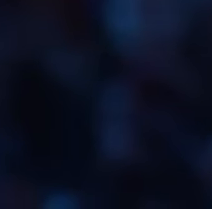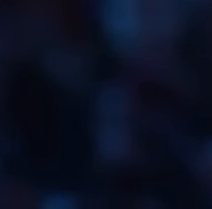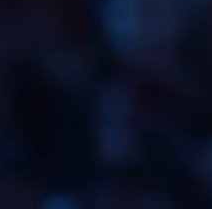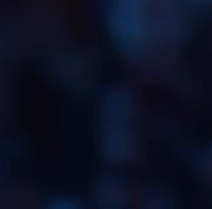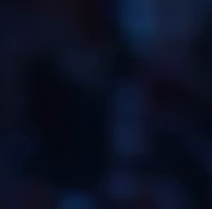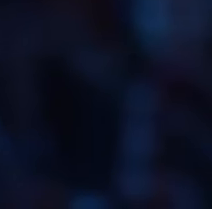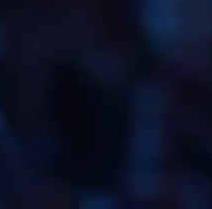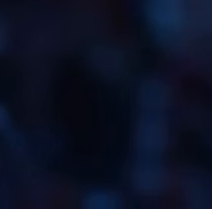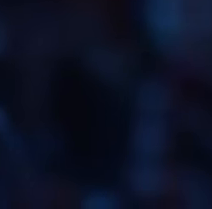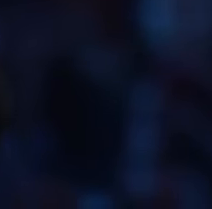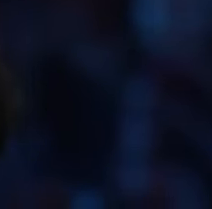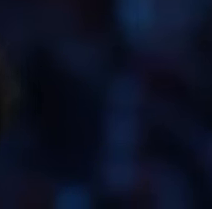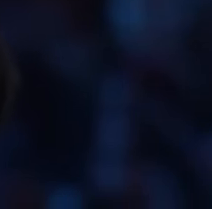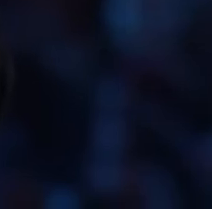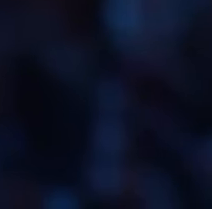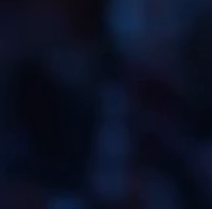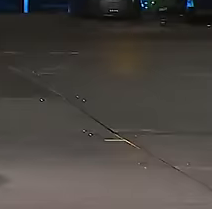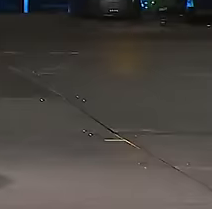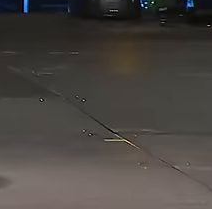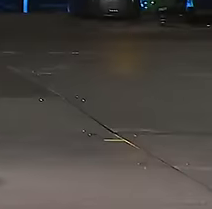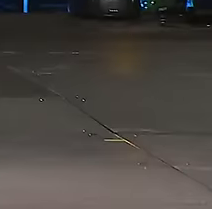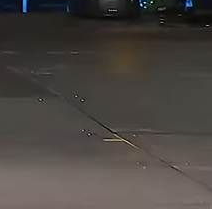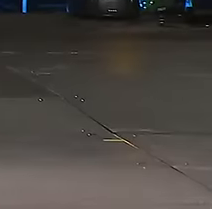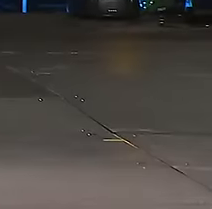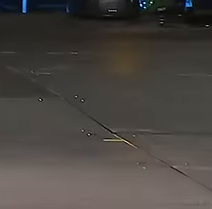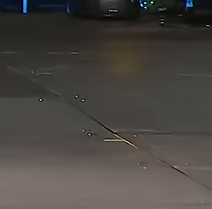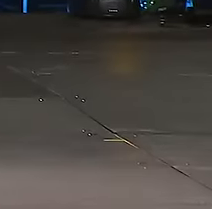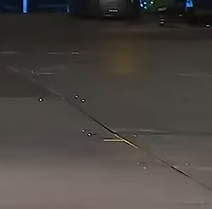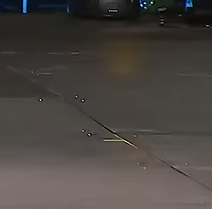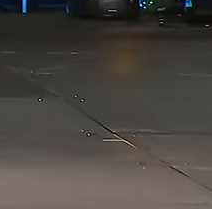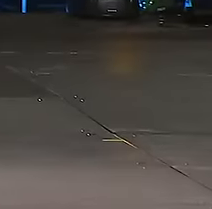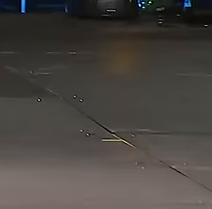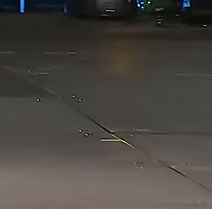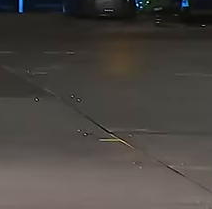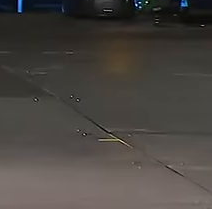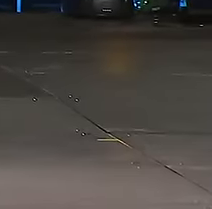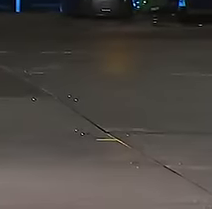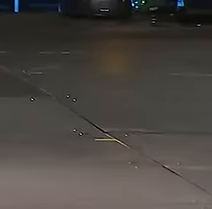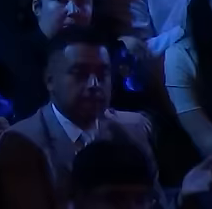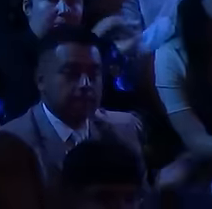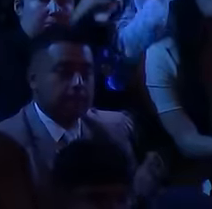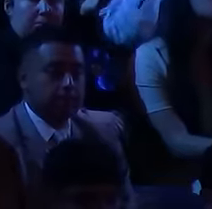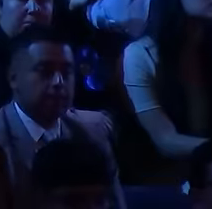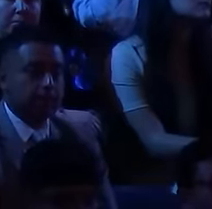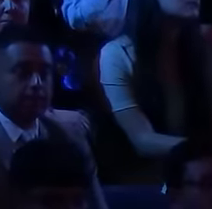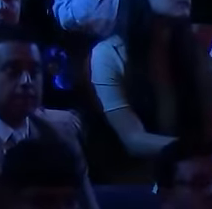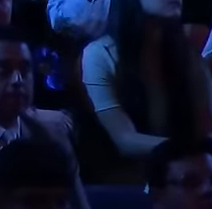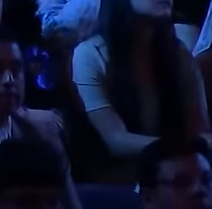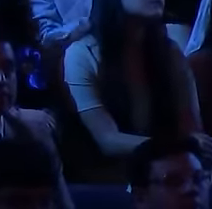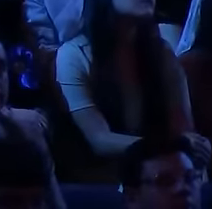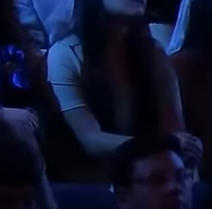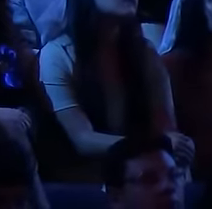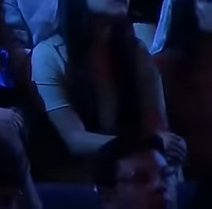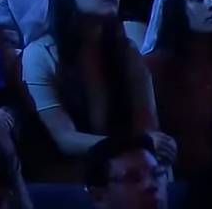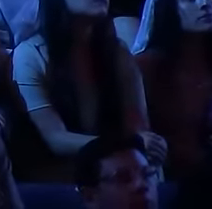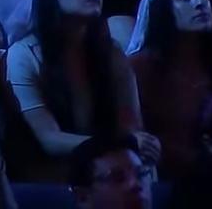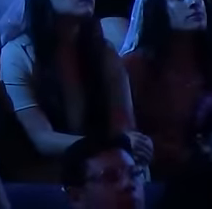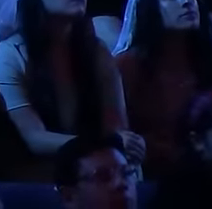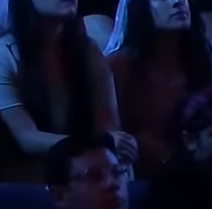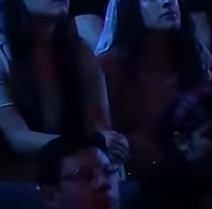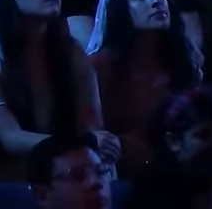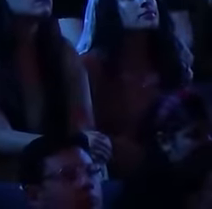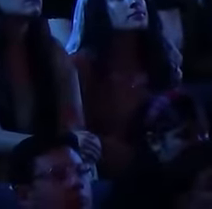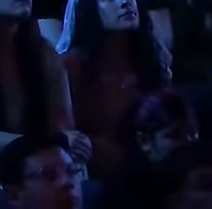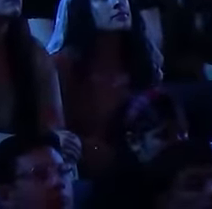Hablamos de dos generaciones, pero es mucho más que nuestra generación y los jóvenes. Hay juniors, hay niños que están